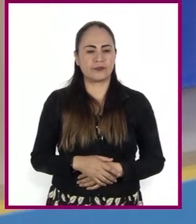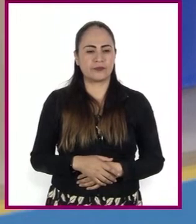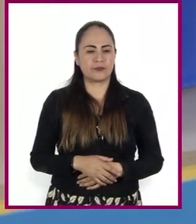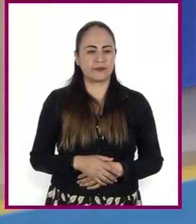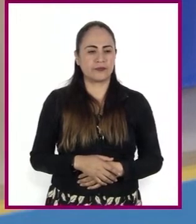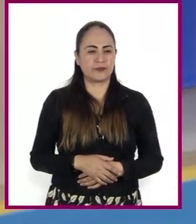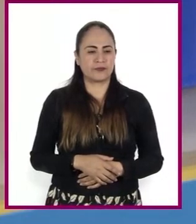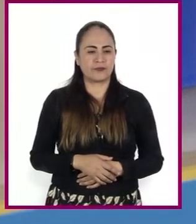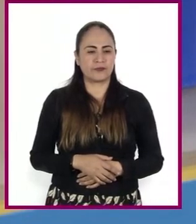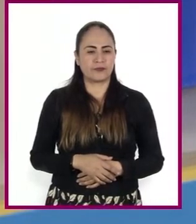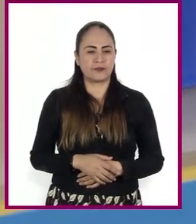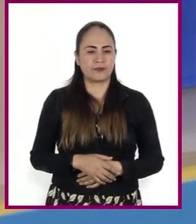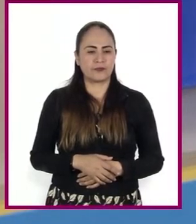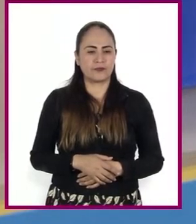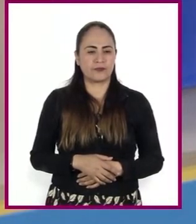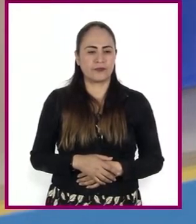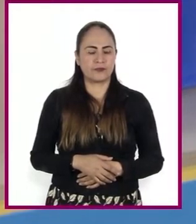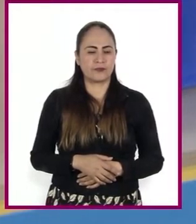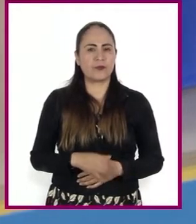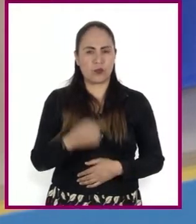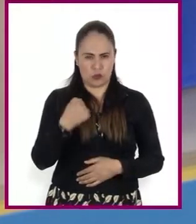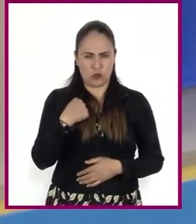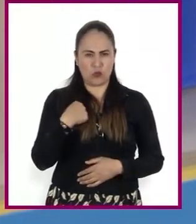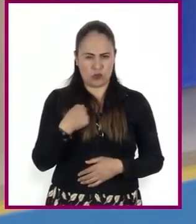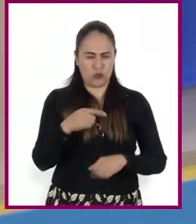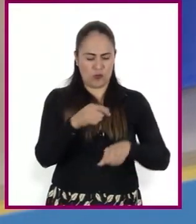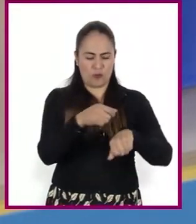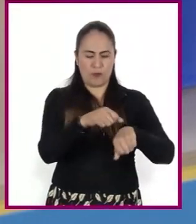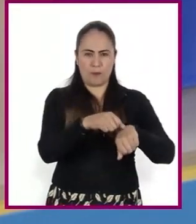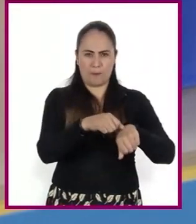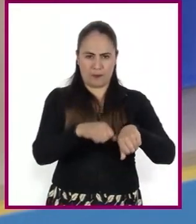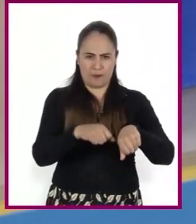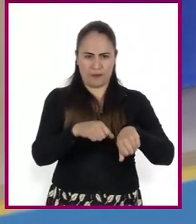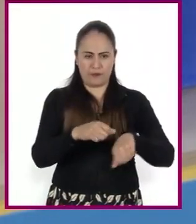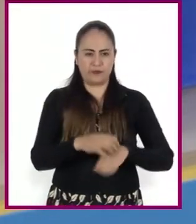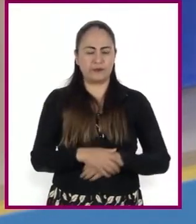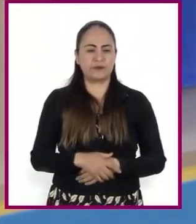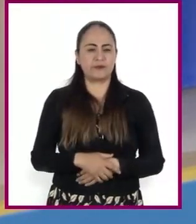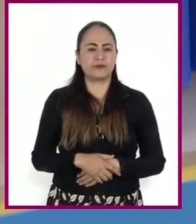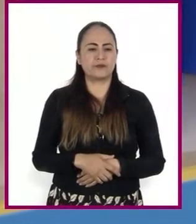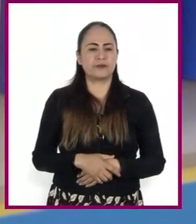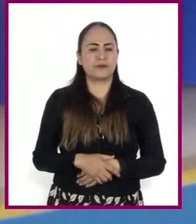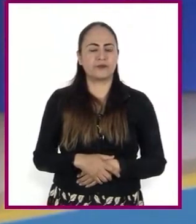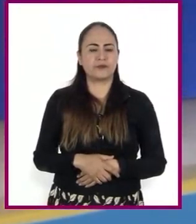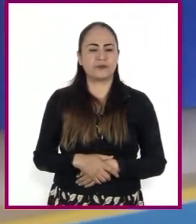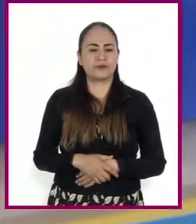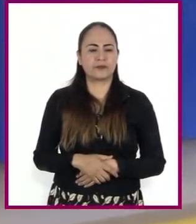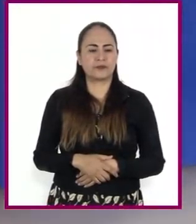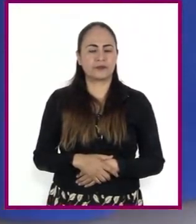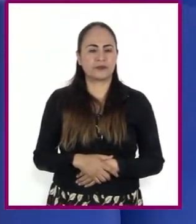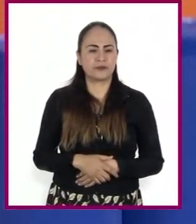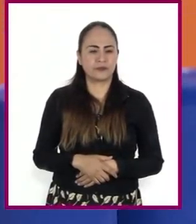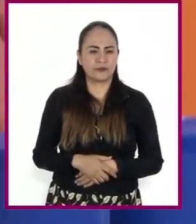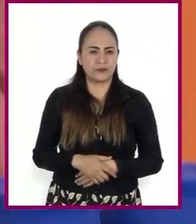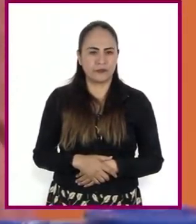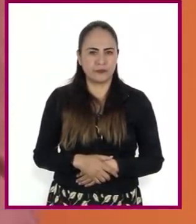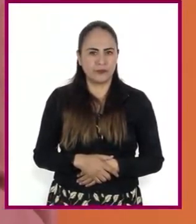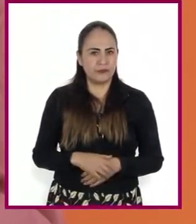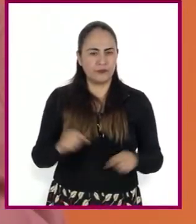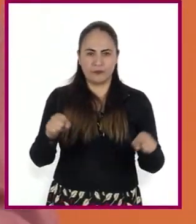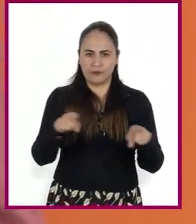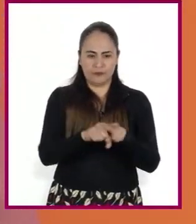Ahí está. Si quieres la marco. Muy bien, es ahí, Ahí está. justo. Y lo mismo con la